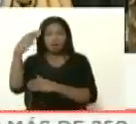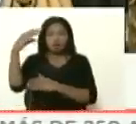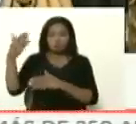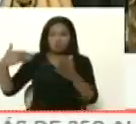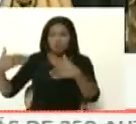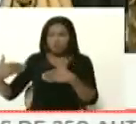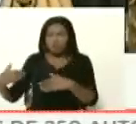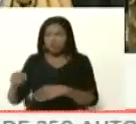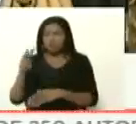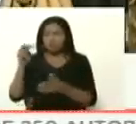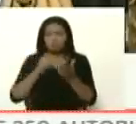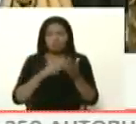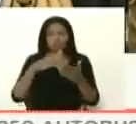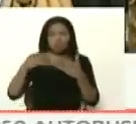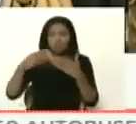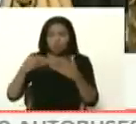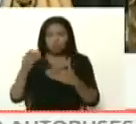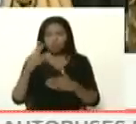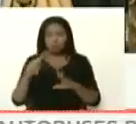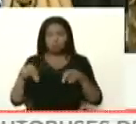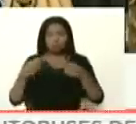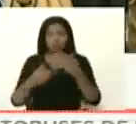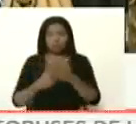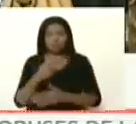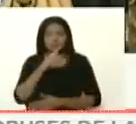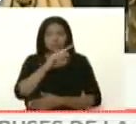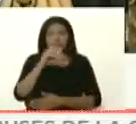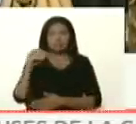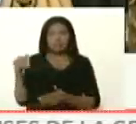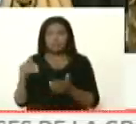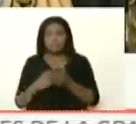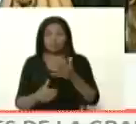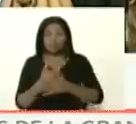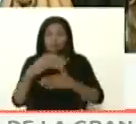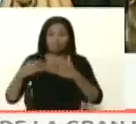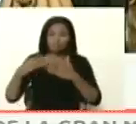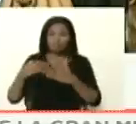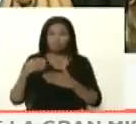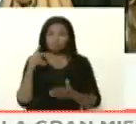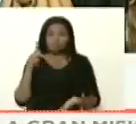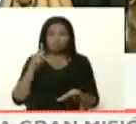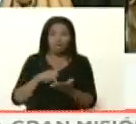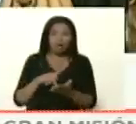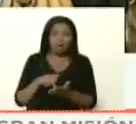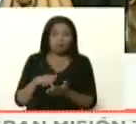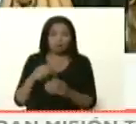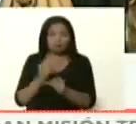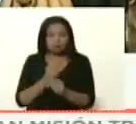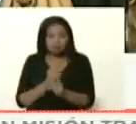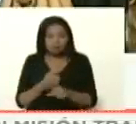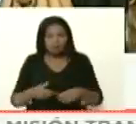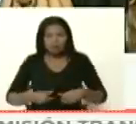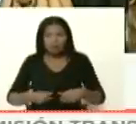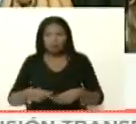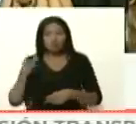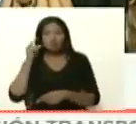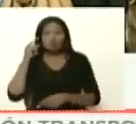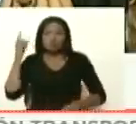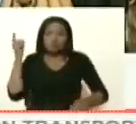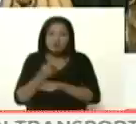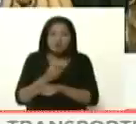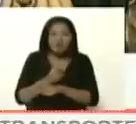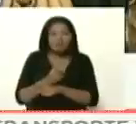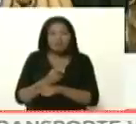aquí con $2,000 usted podrá reproducir 100,000. Y llegaban y eran esclavos, muchachas obligadas a la